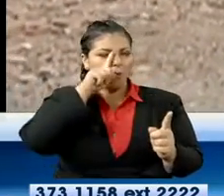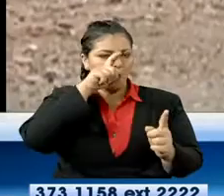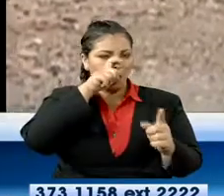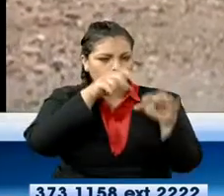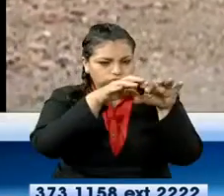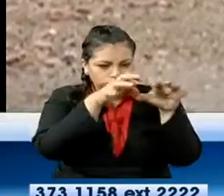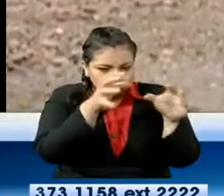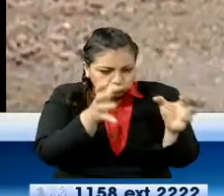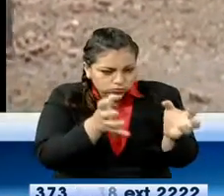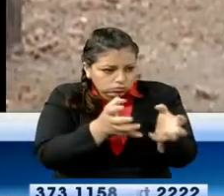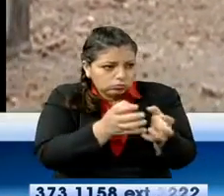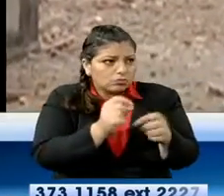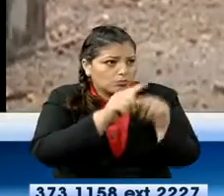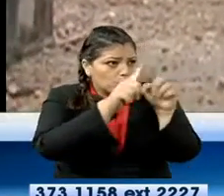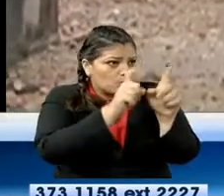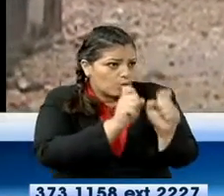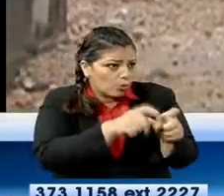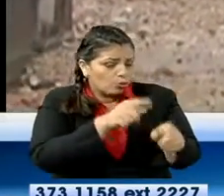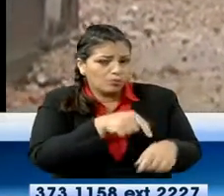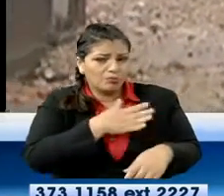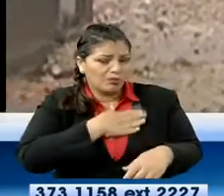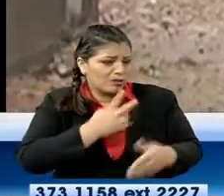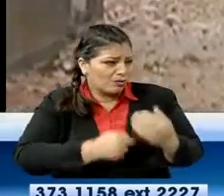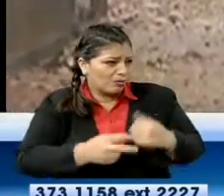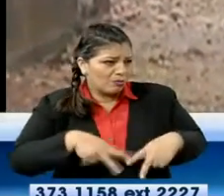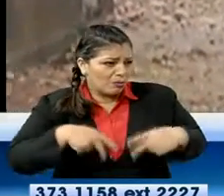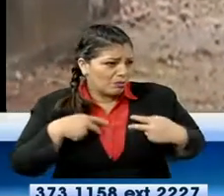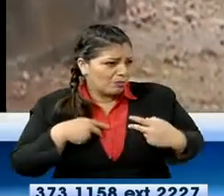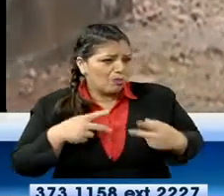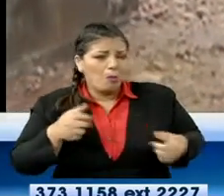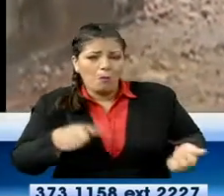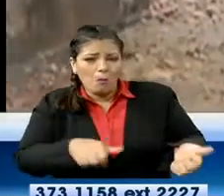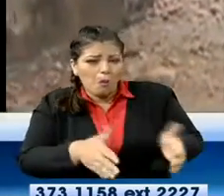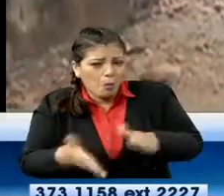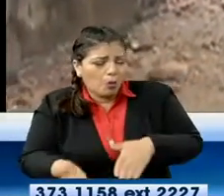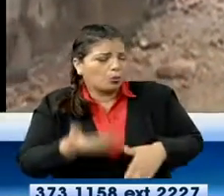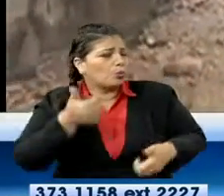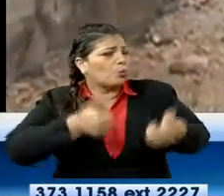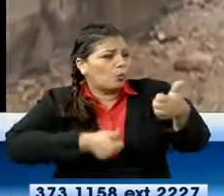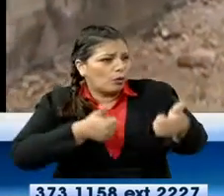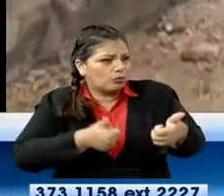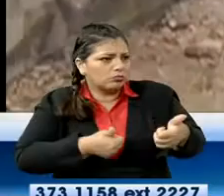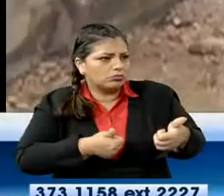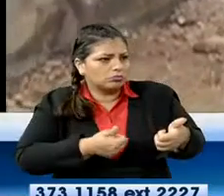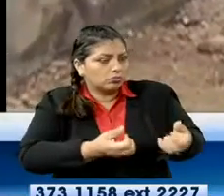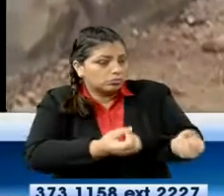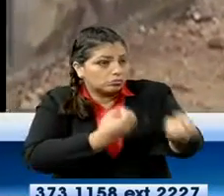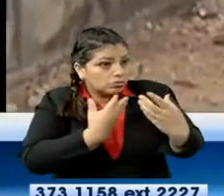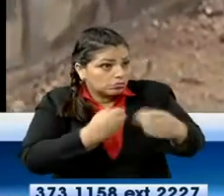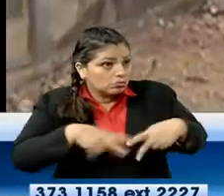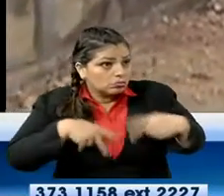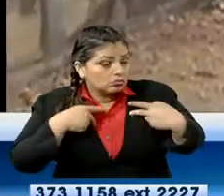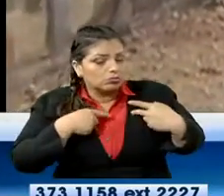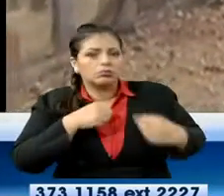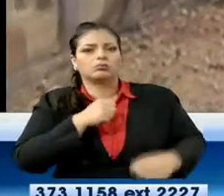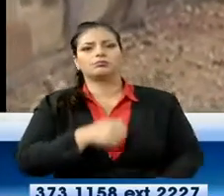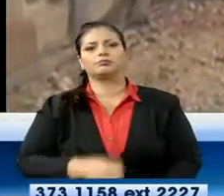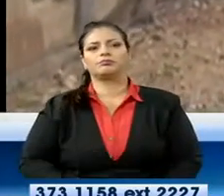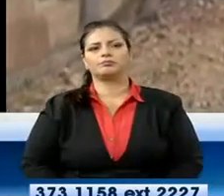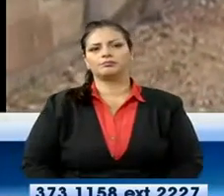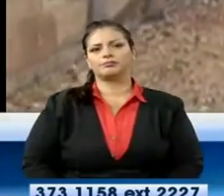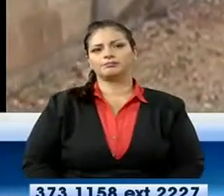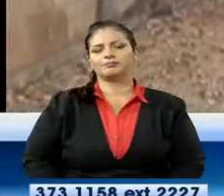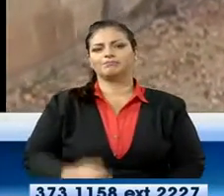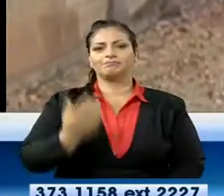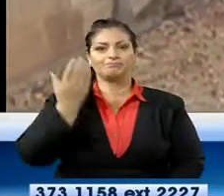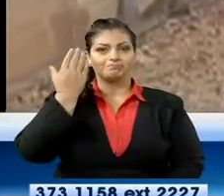Borbón, provincia de Esmeraldas, una tarde de 1982, cuando doña Leti dejó a Euclides encargado con su madre por unas